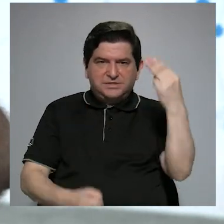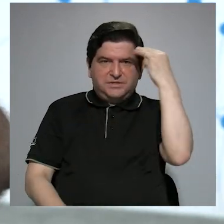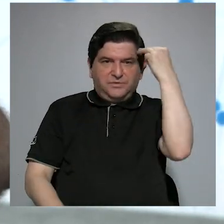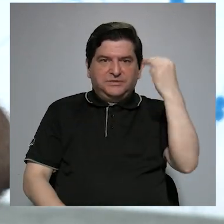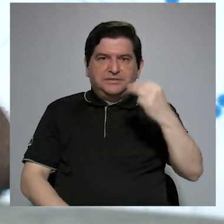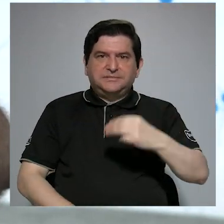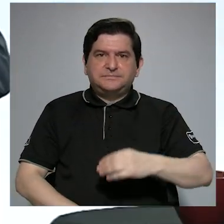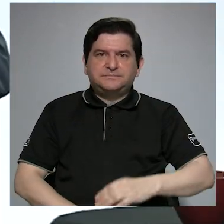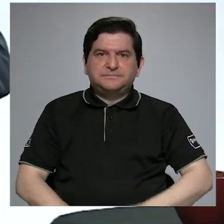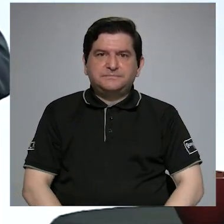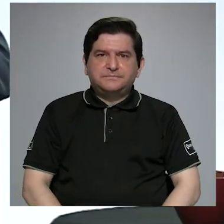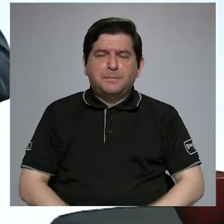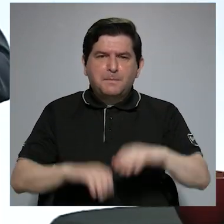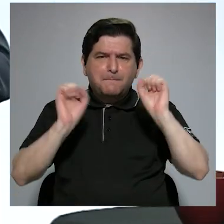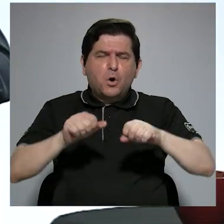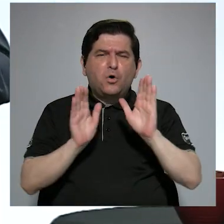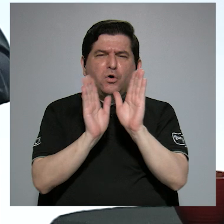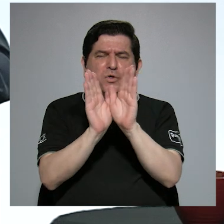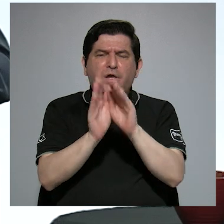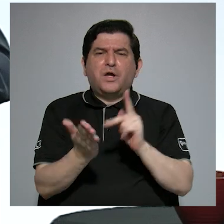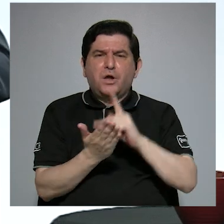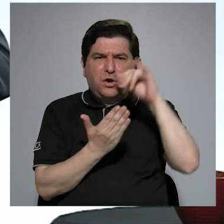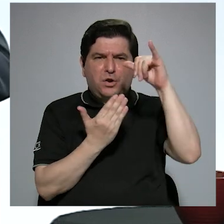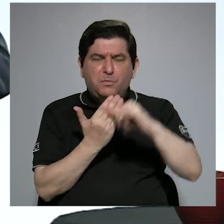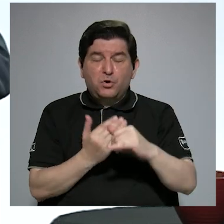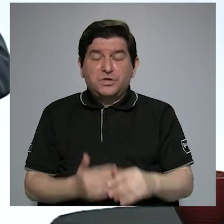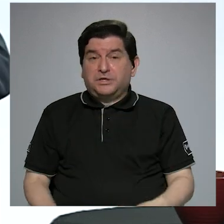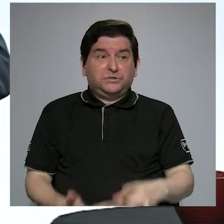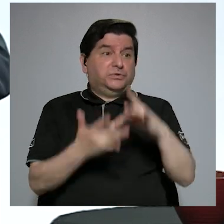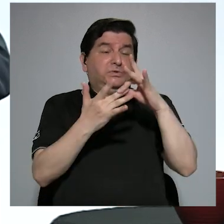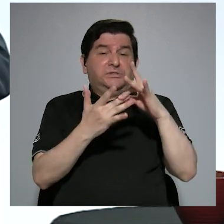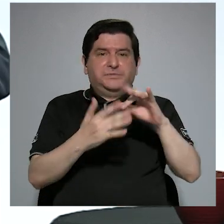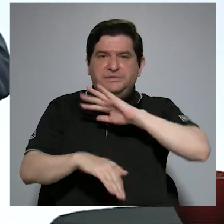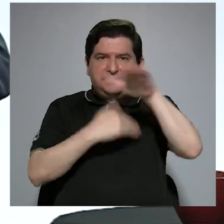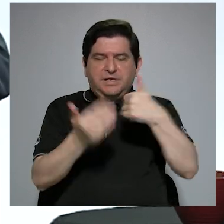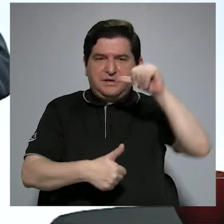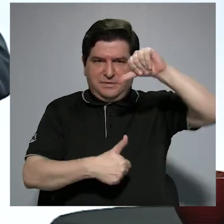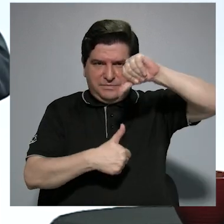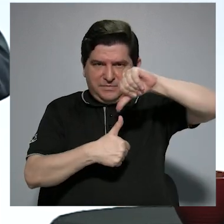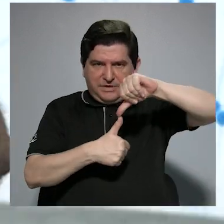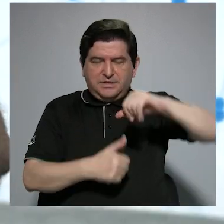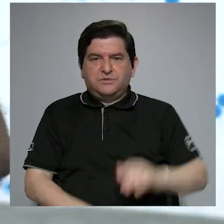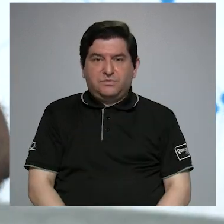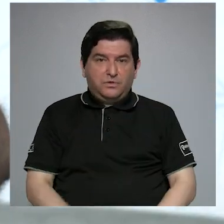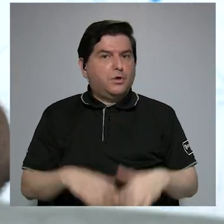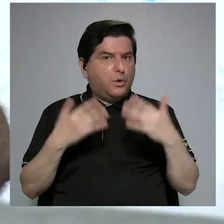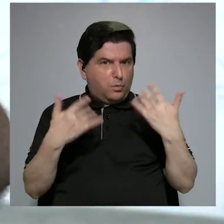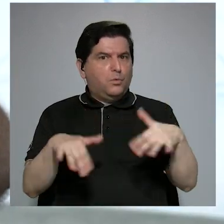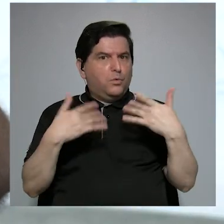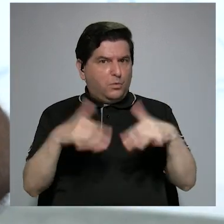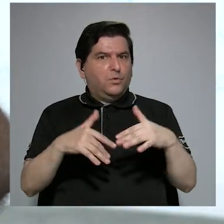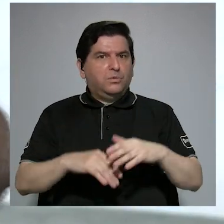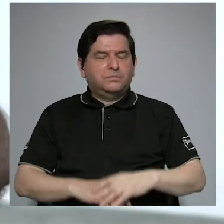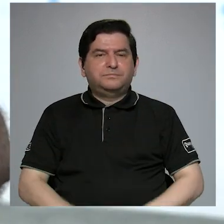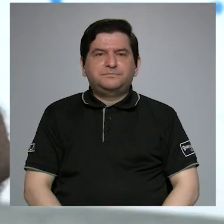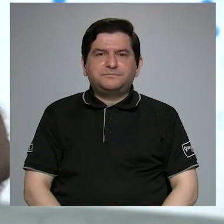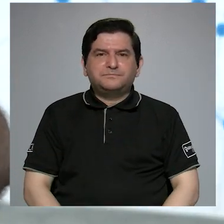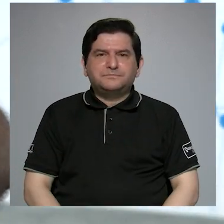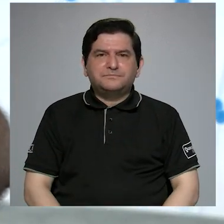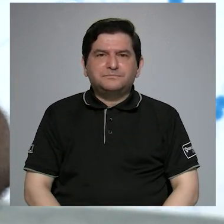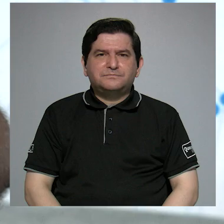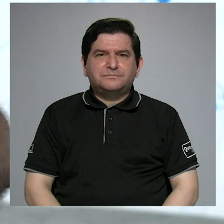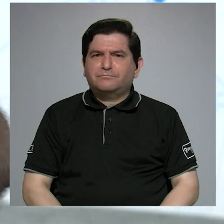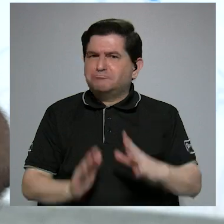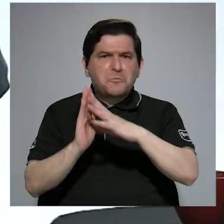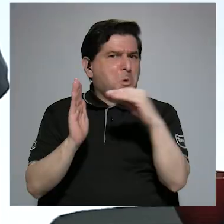mental. Podemos Volar es un proyecto único en Centroamérica. Esto dice mucho. ¿No